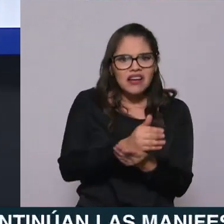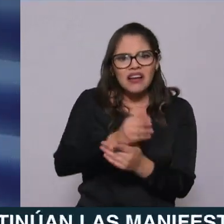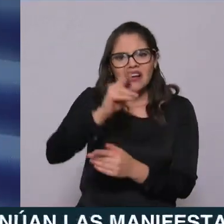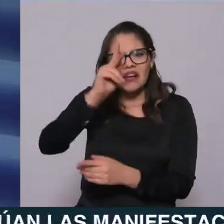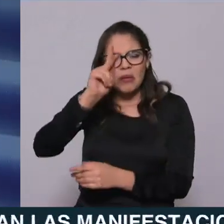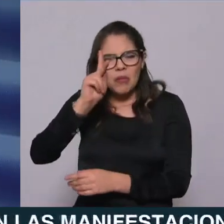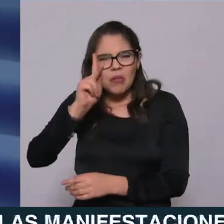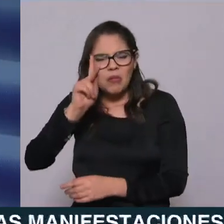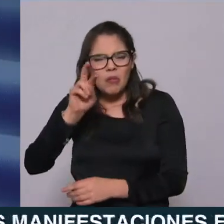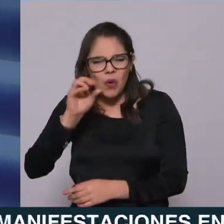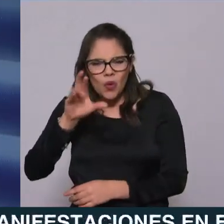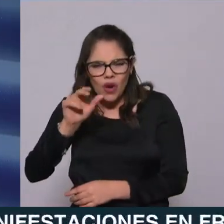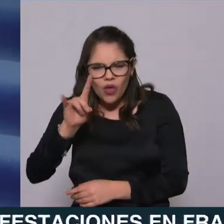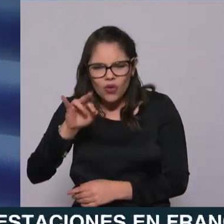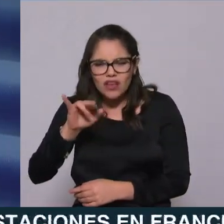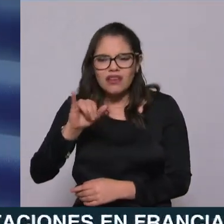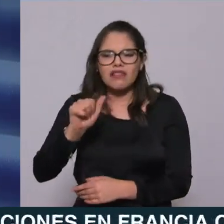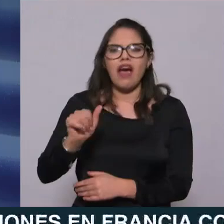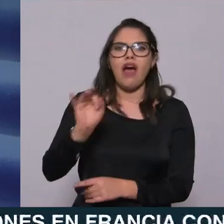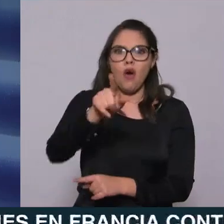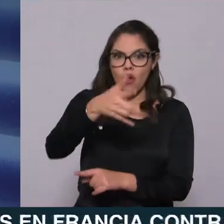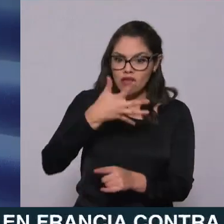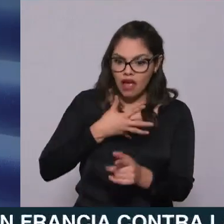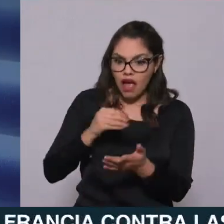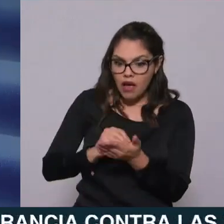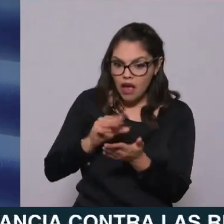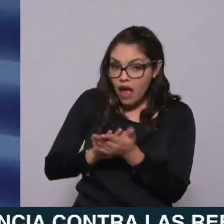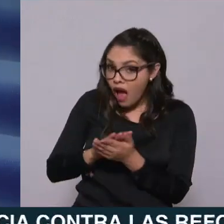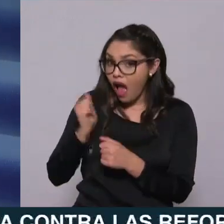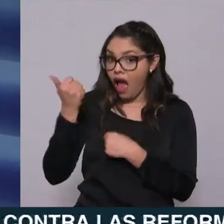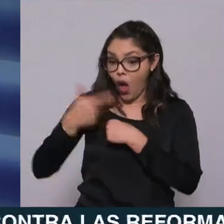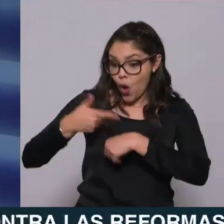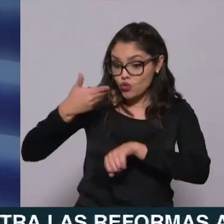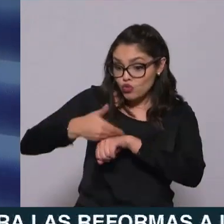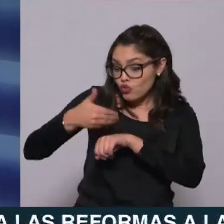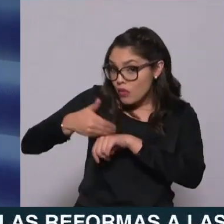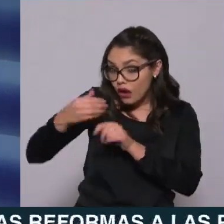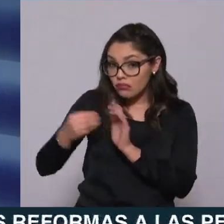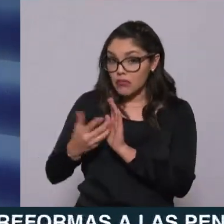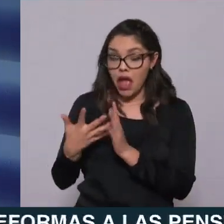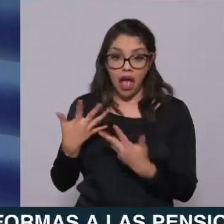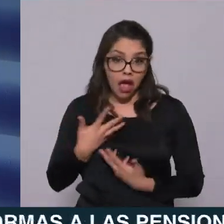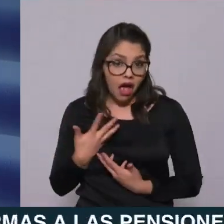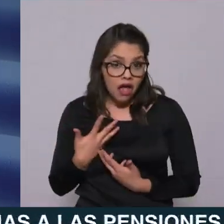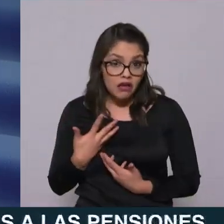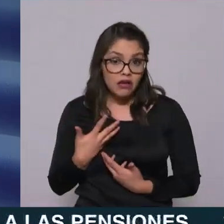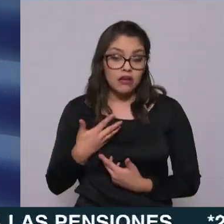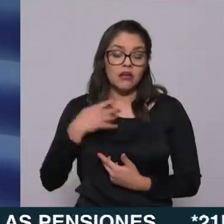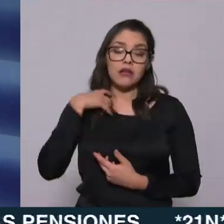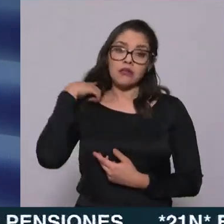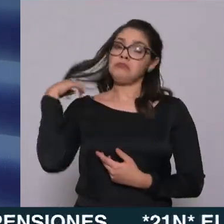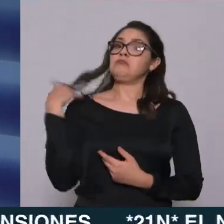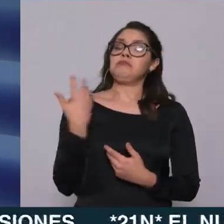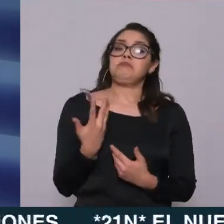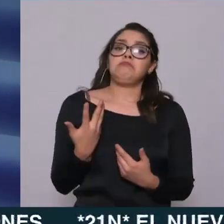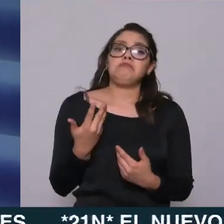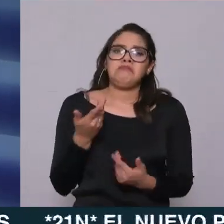locales si tenían cifras, si tenían registros. La respuesta, la verdad, fue un poco, pues